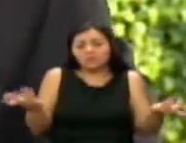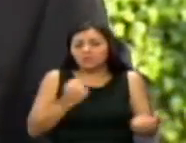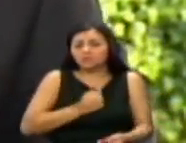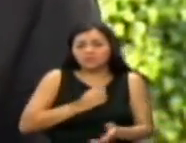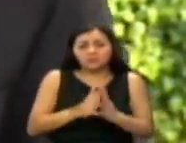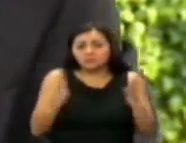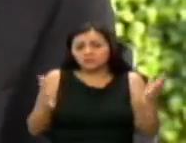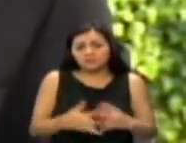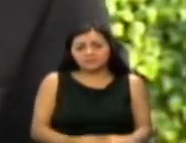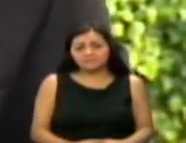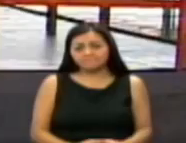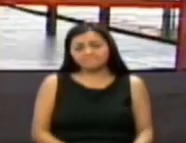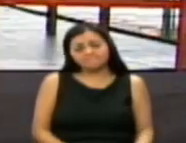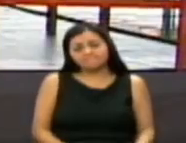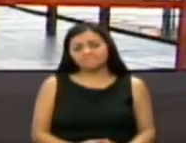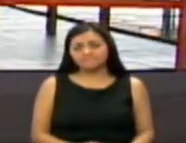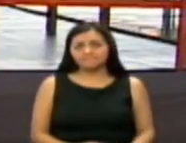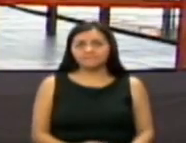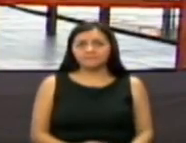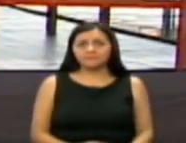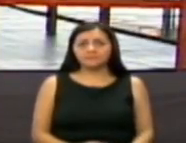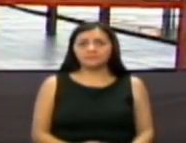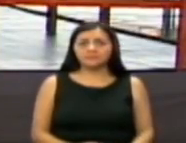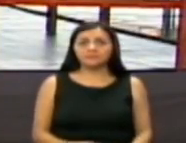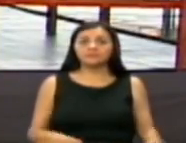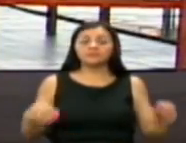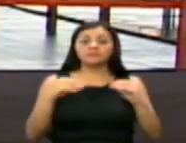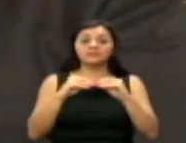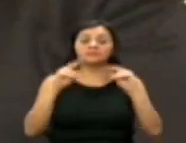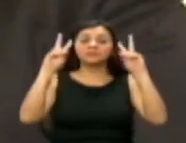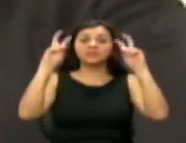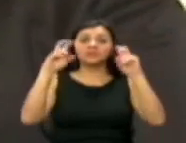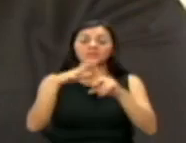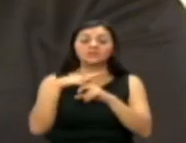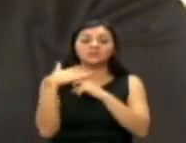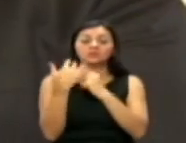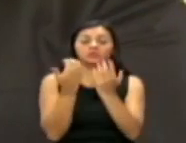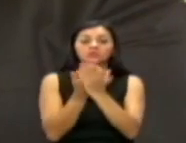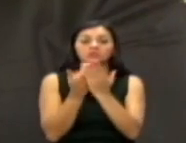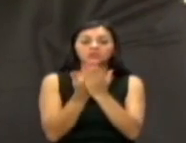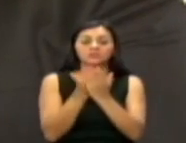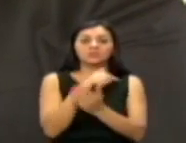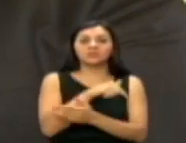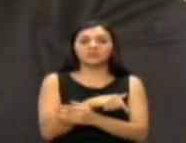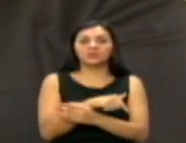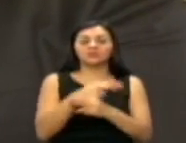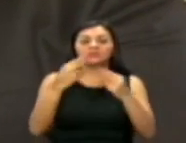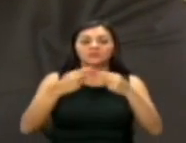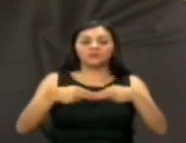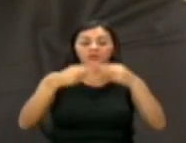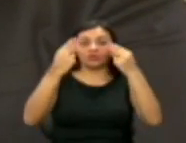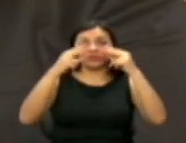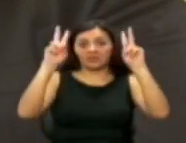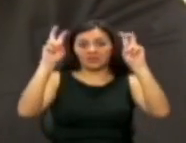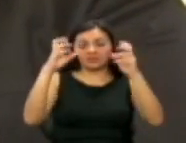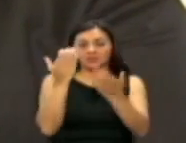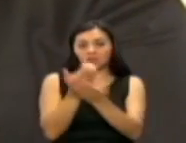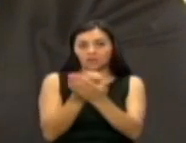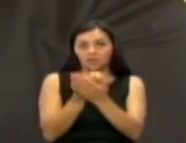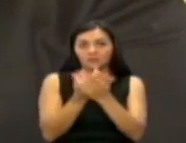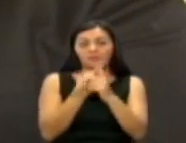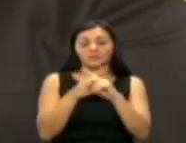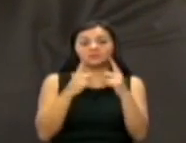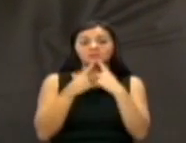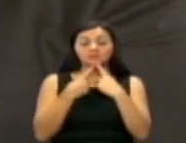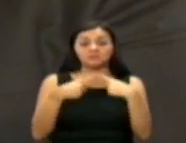pena. Señor presidente, manteniendo este tema de la situación económica, ya se ha analizado esta situación de frontera. Usted ha anunciado que va a